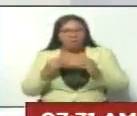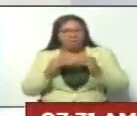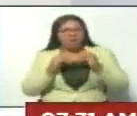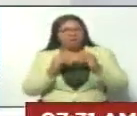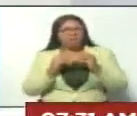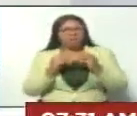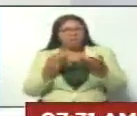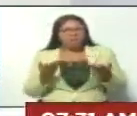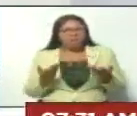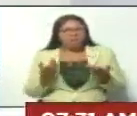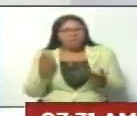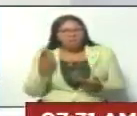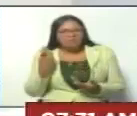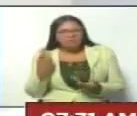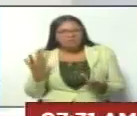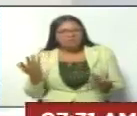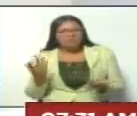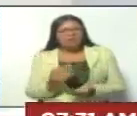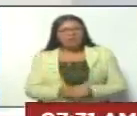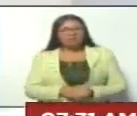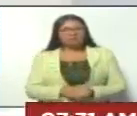escultura.